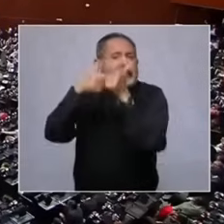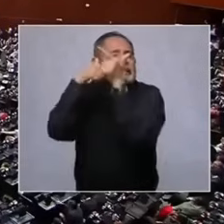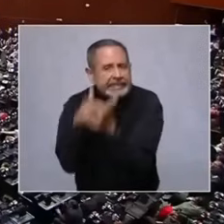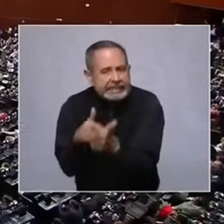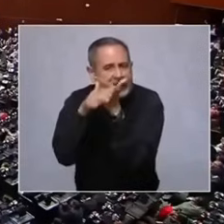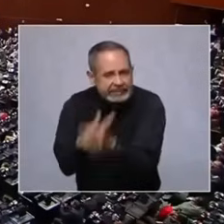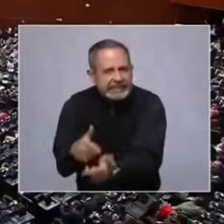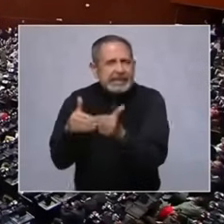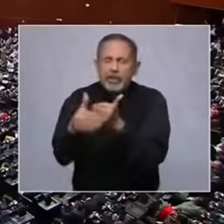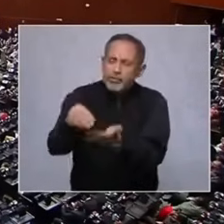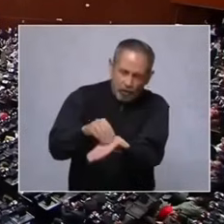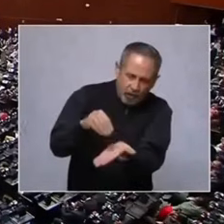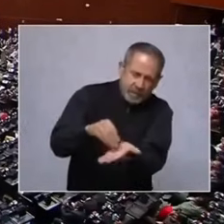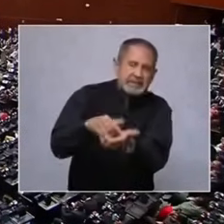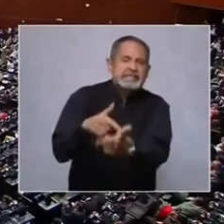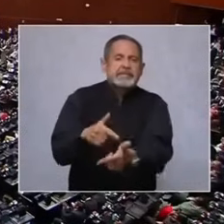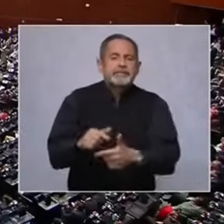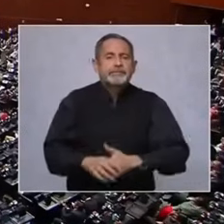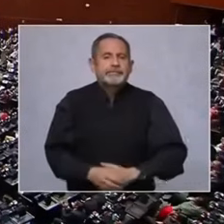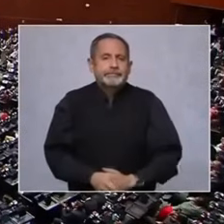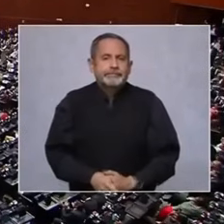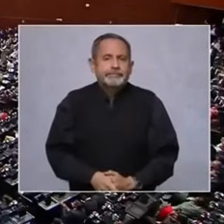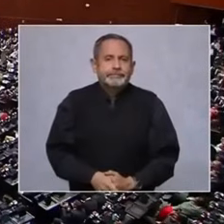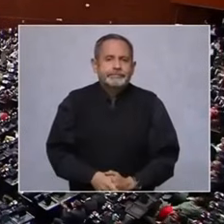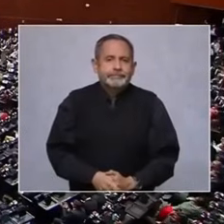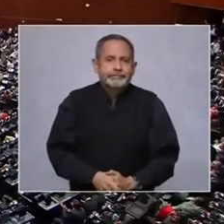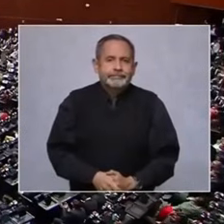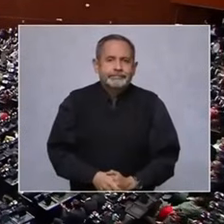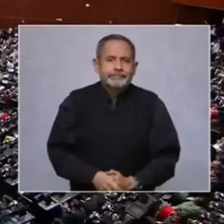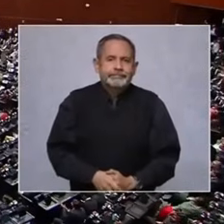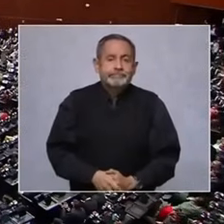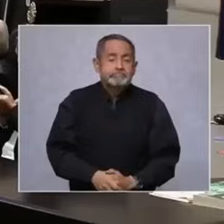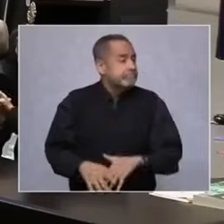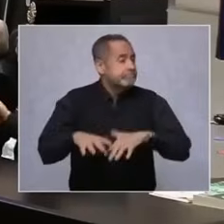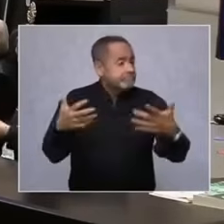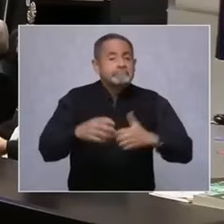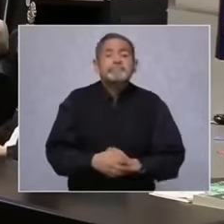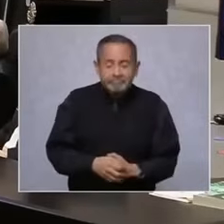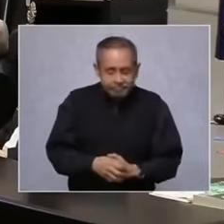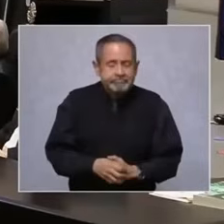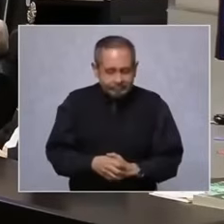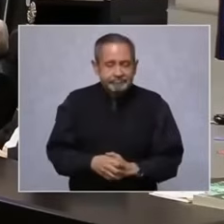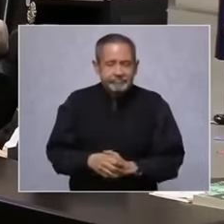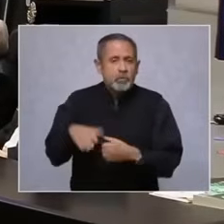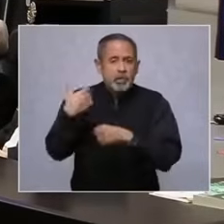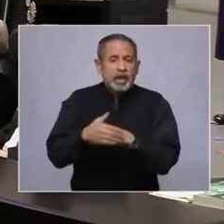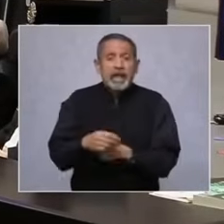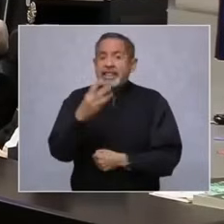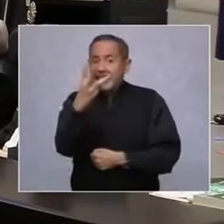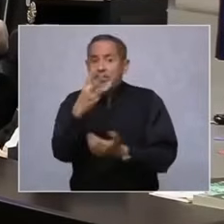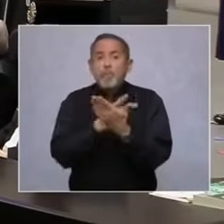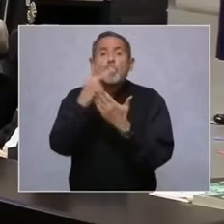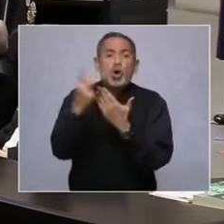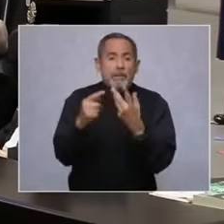que vean cuántos programas, aquí solo se conocía el de Sembrando Vida, ya llegó a Cuba, pero los otros no. Tres programas